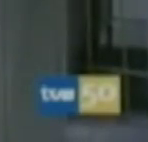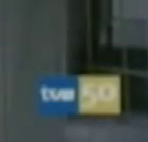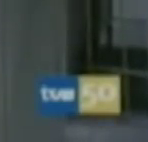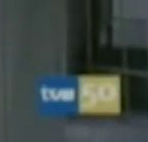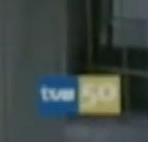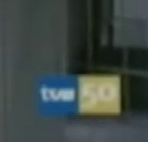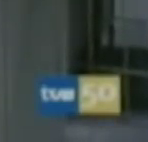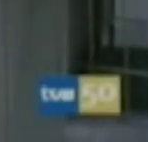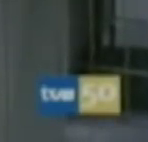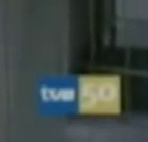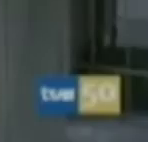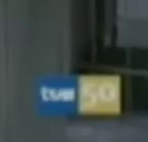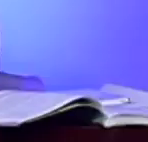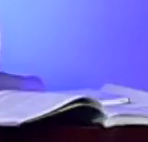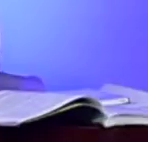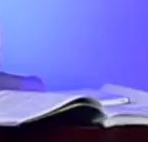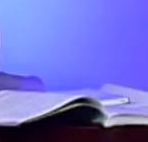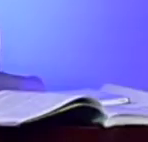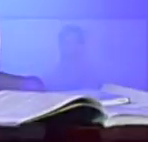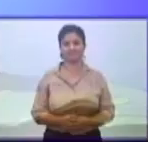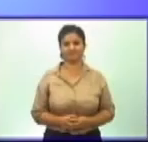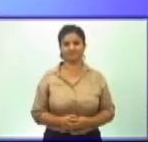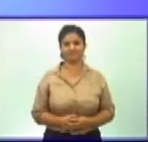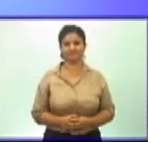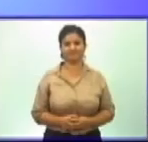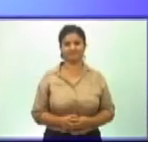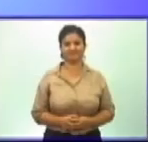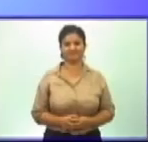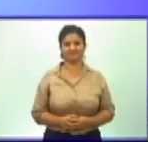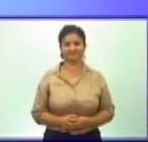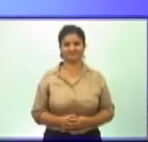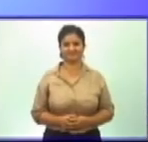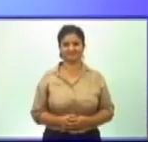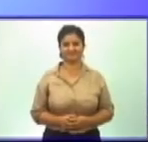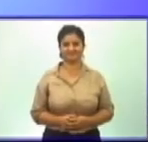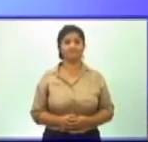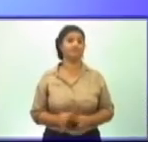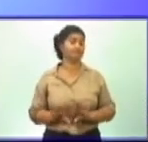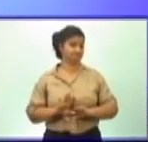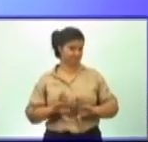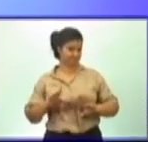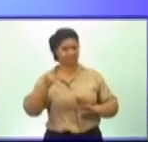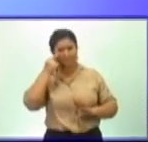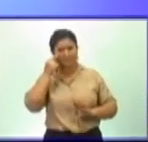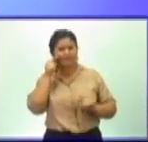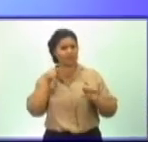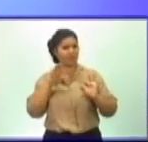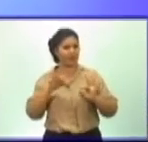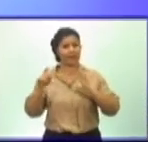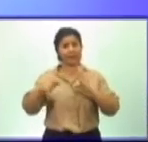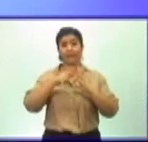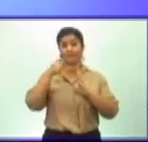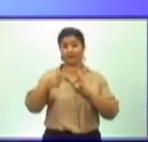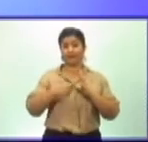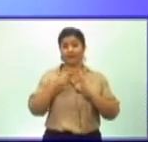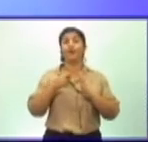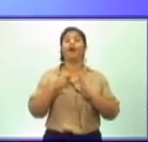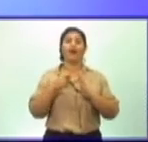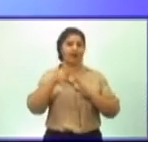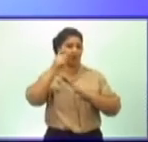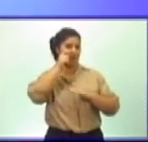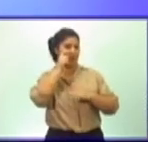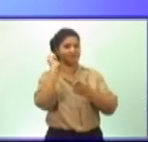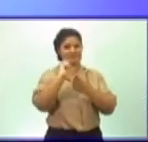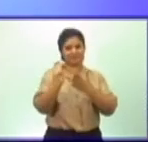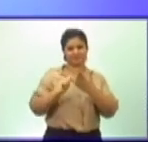boca. ¿Qué le parece la Biblia? Entonces, observaron que acá Molière maneja magistralmente